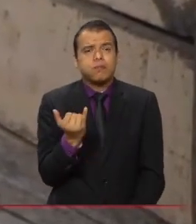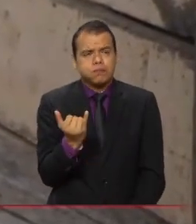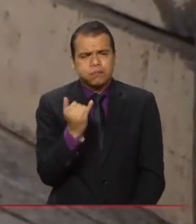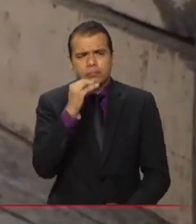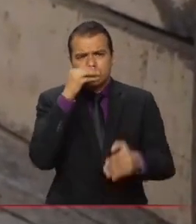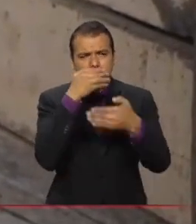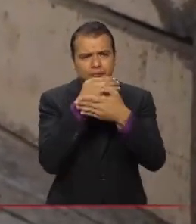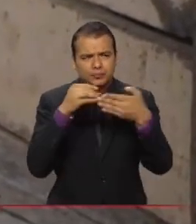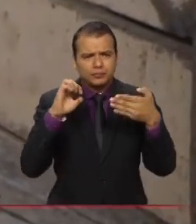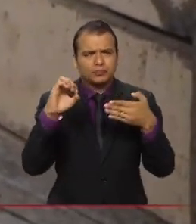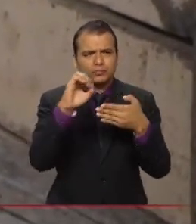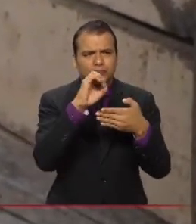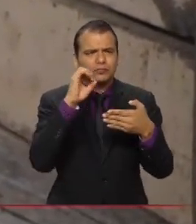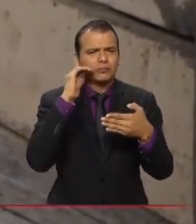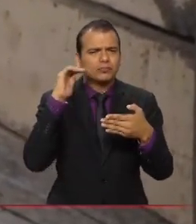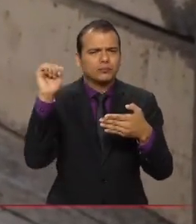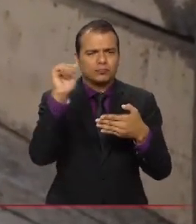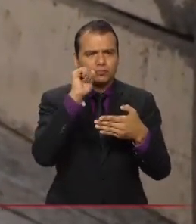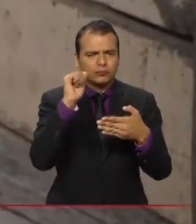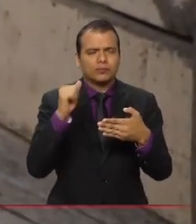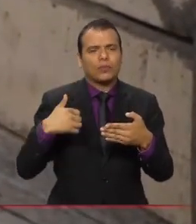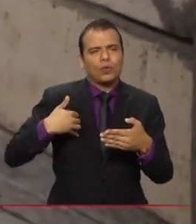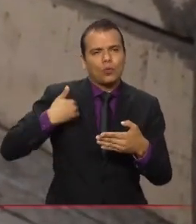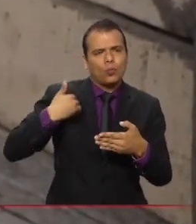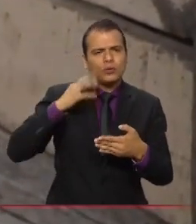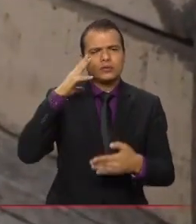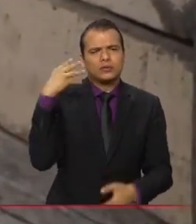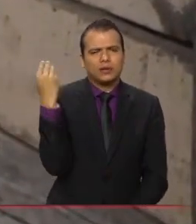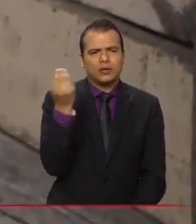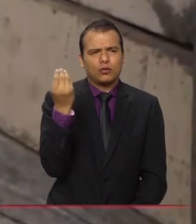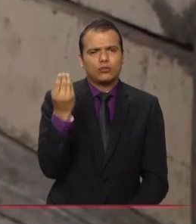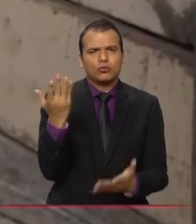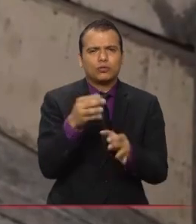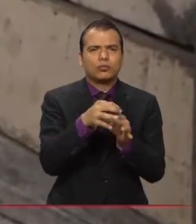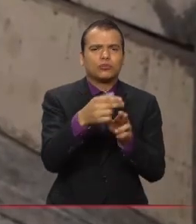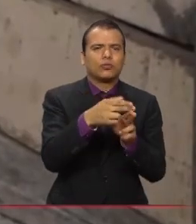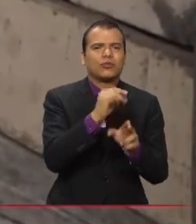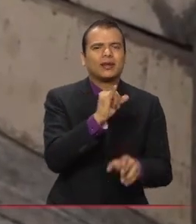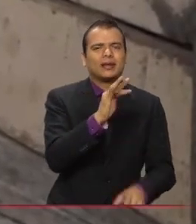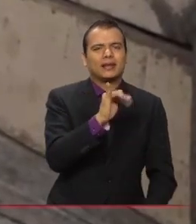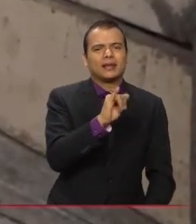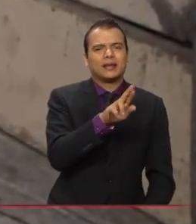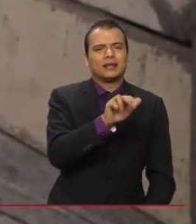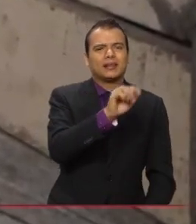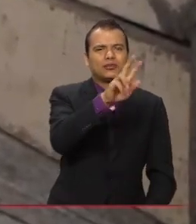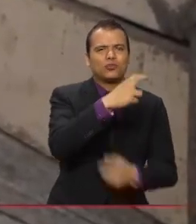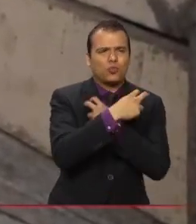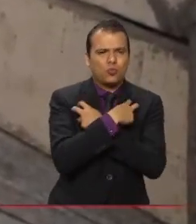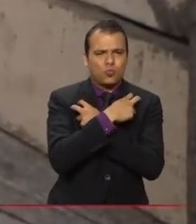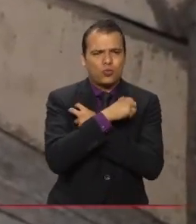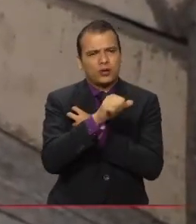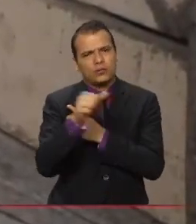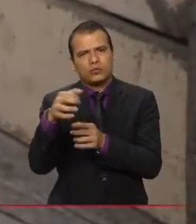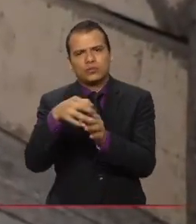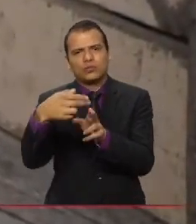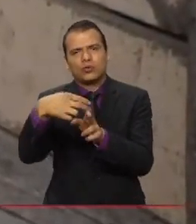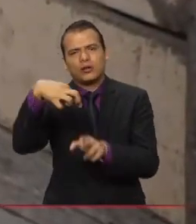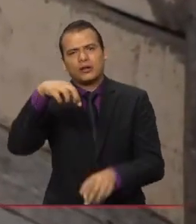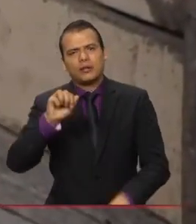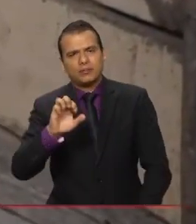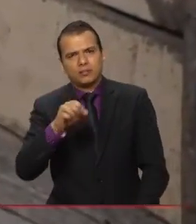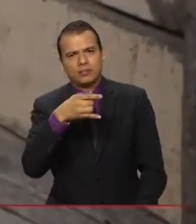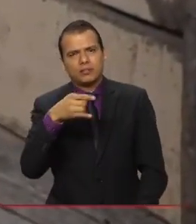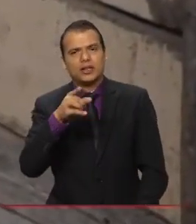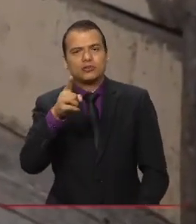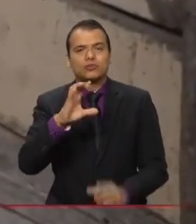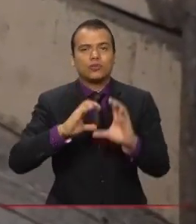niñas, niños, adolescentes y jóvenes en los municipios de Íquira, en el Huila, y Páez, en el Cauca, y sus áreas rurales.